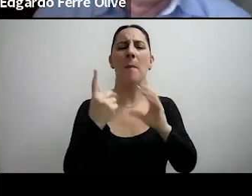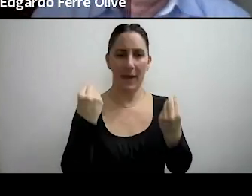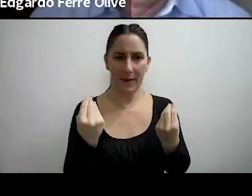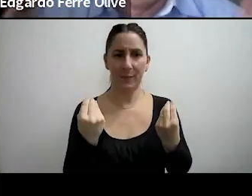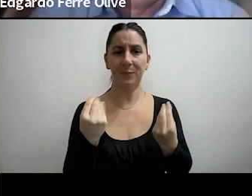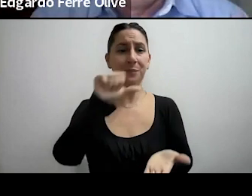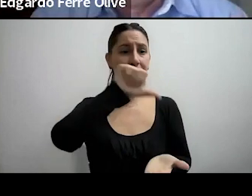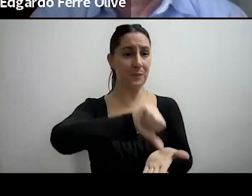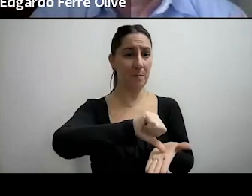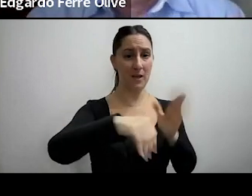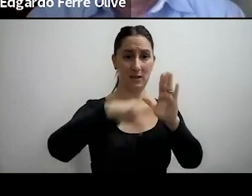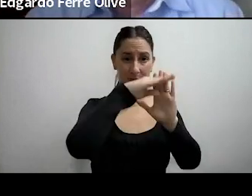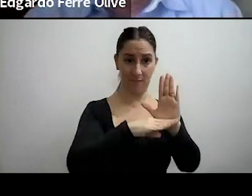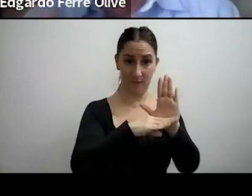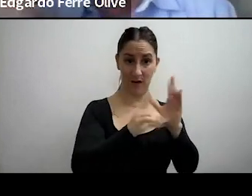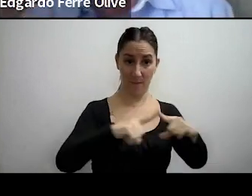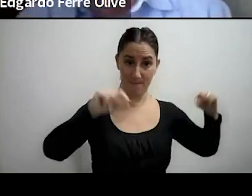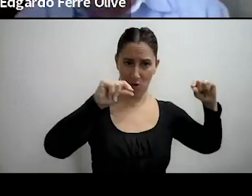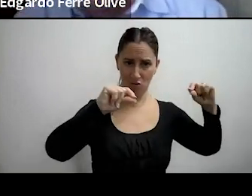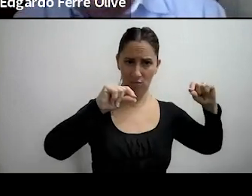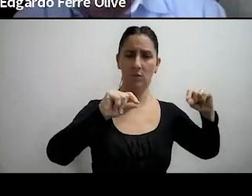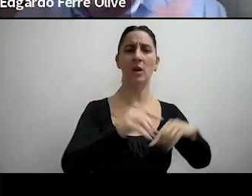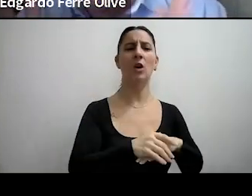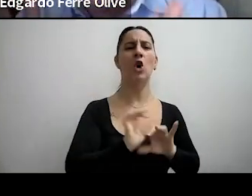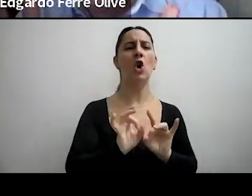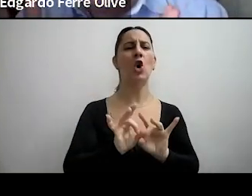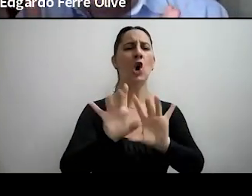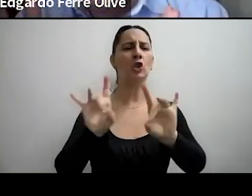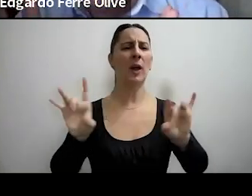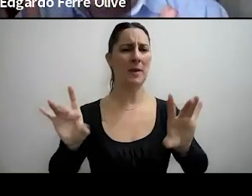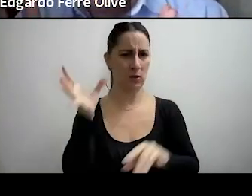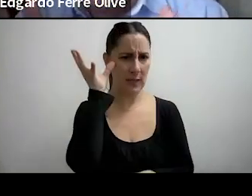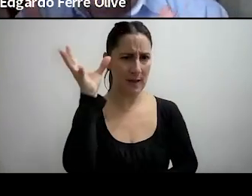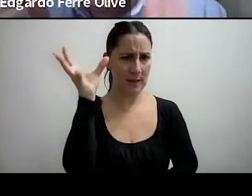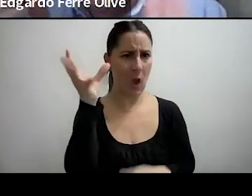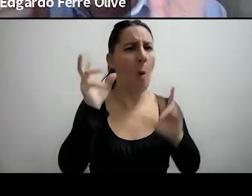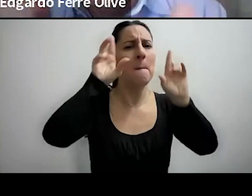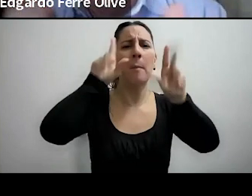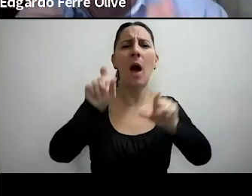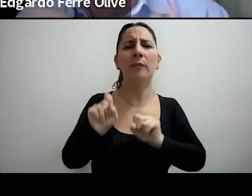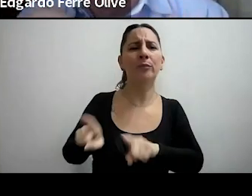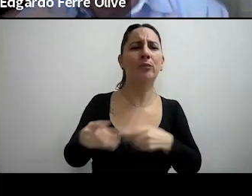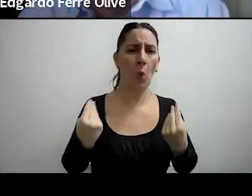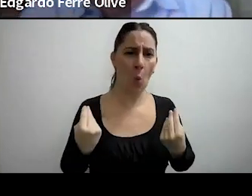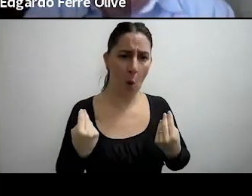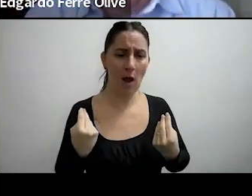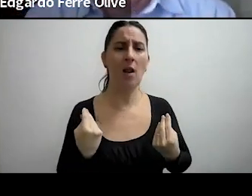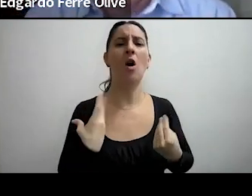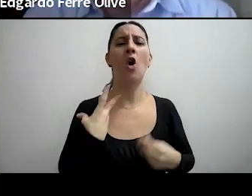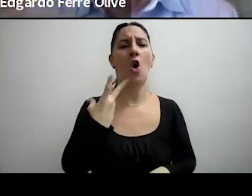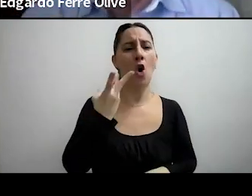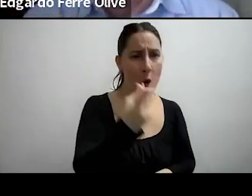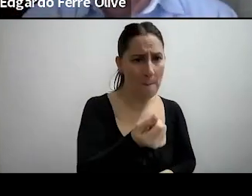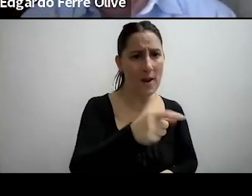obligado por el protocolo, Japón, había contaminado de más. ¿Qué podía hacer? podía comprar otras